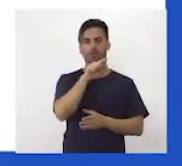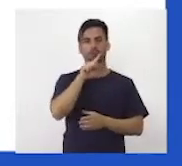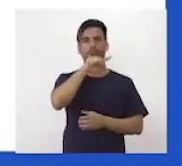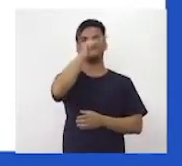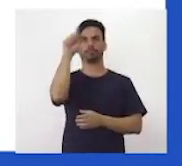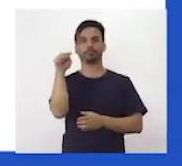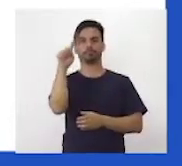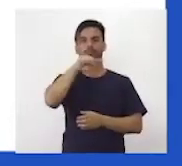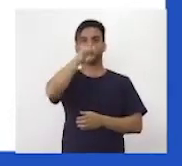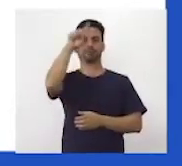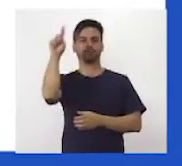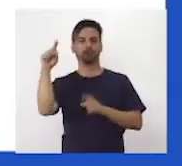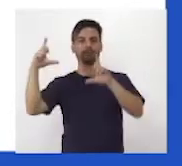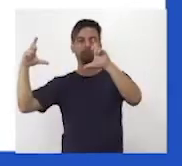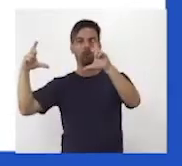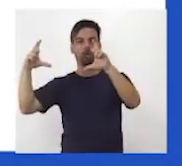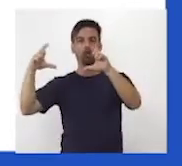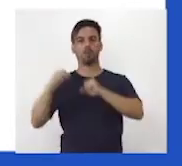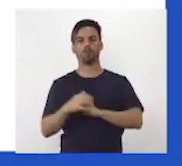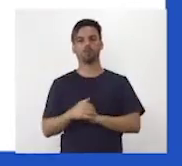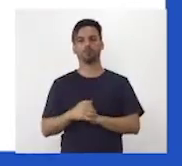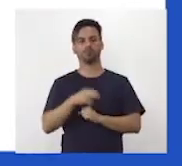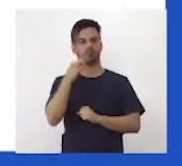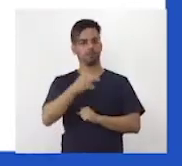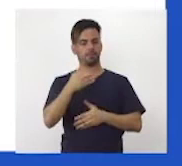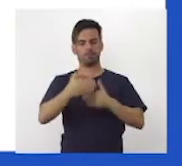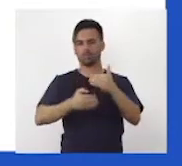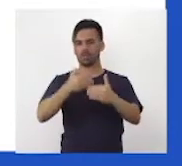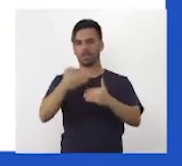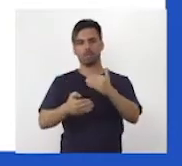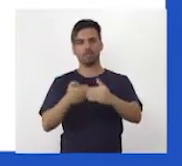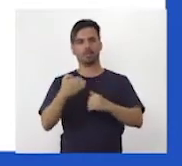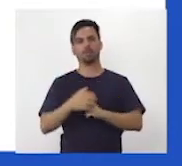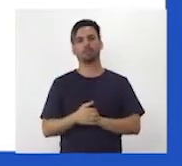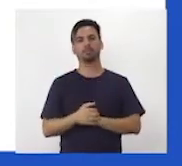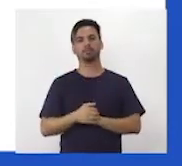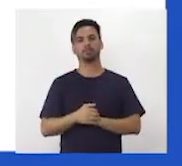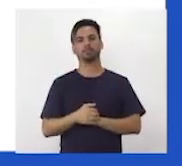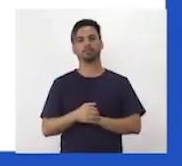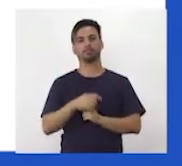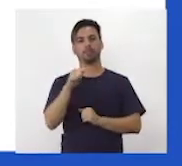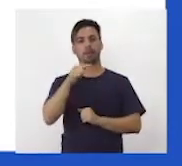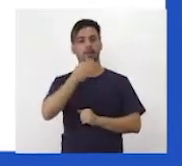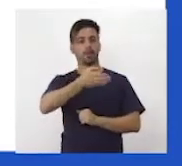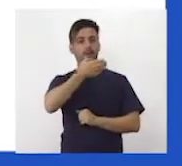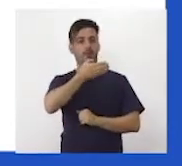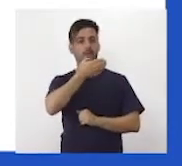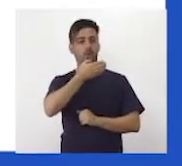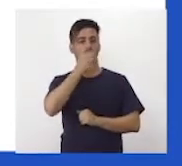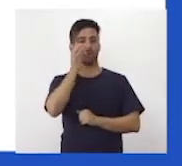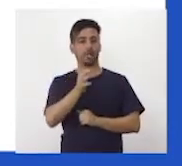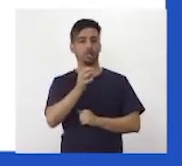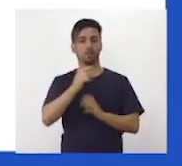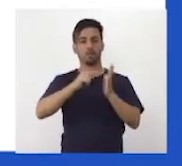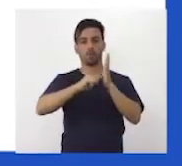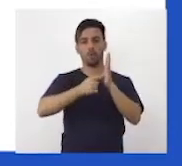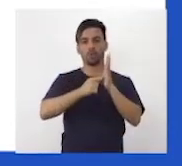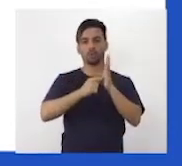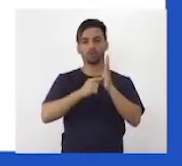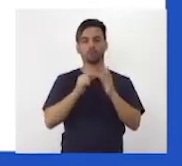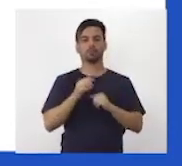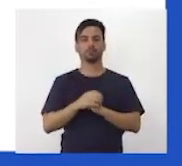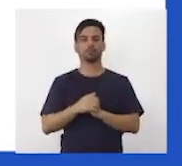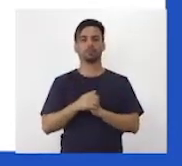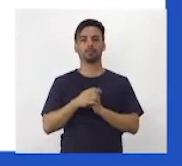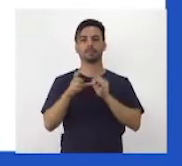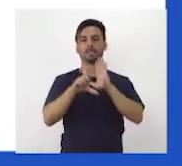cada término del polinomio, aplicando el producto de los coeficientes,